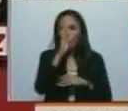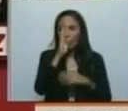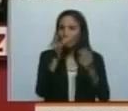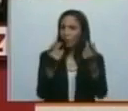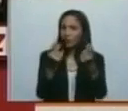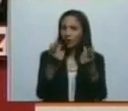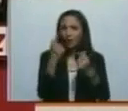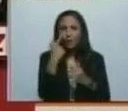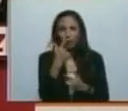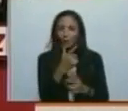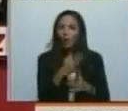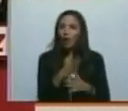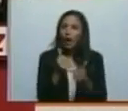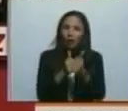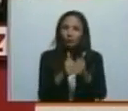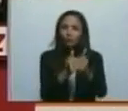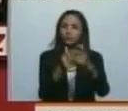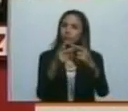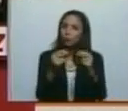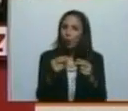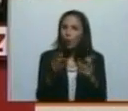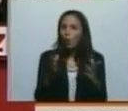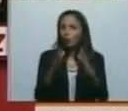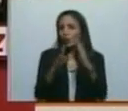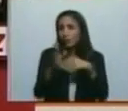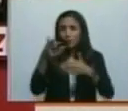que está perseguido, es el terrorismo.